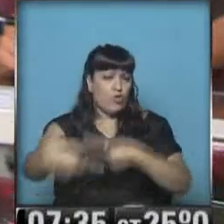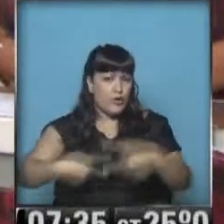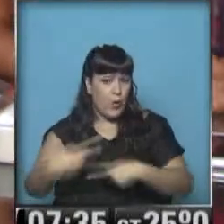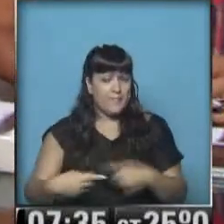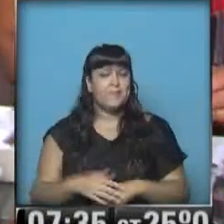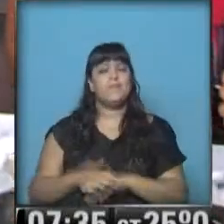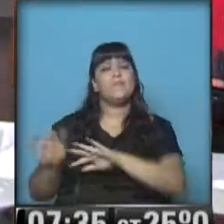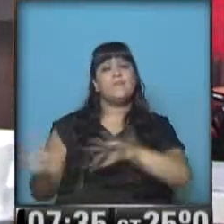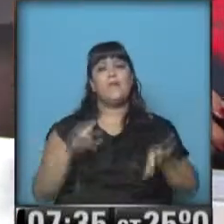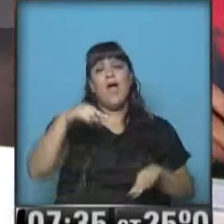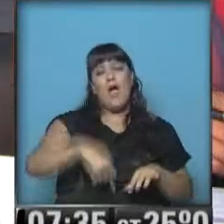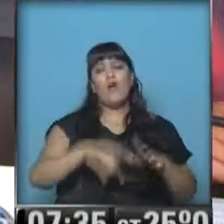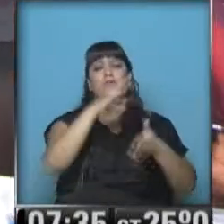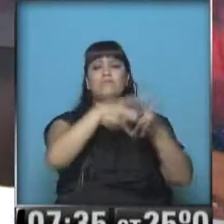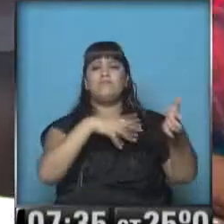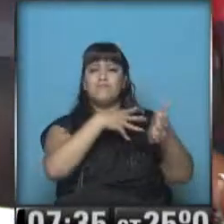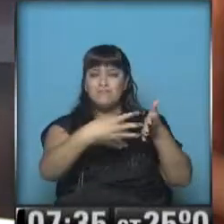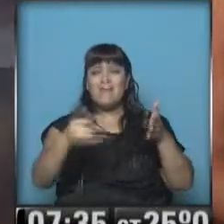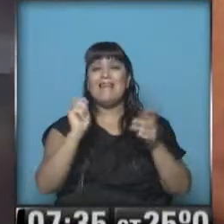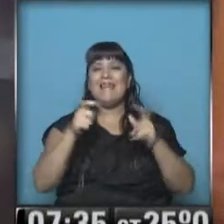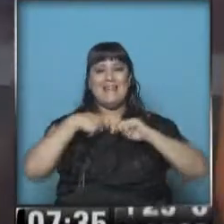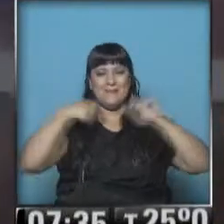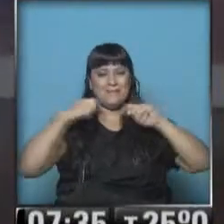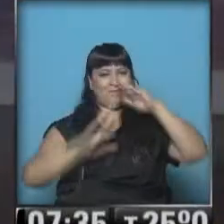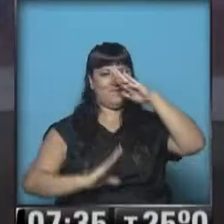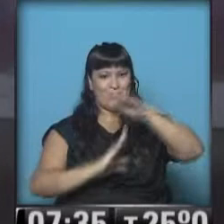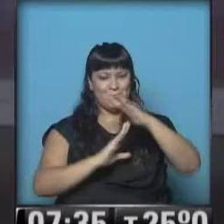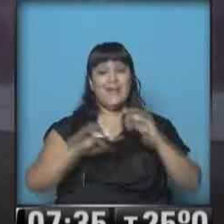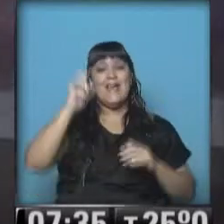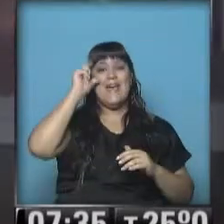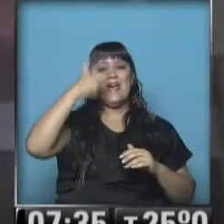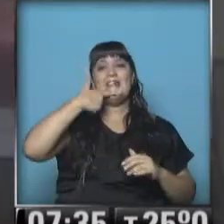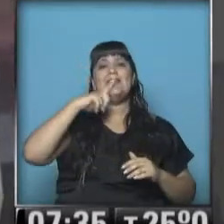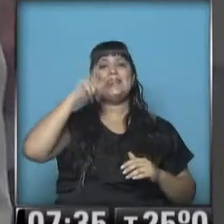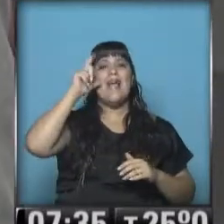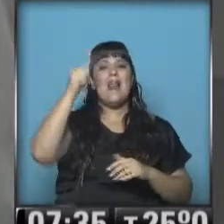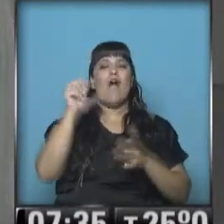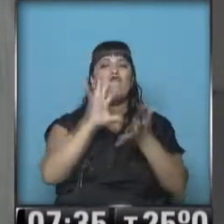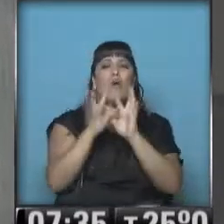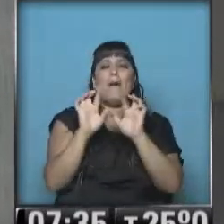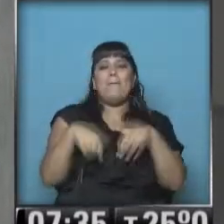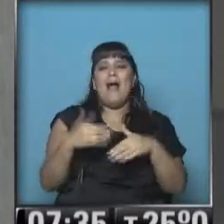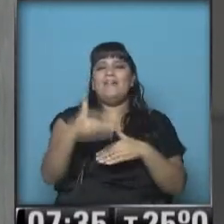Vamos a compartir ahora la agenda que ha presentado Estela De Carlotto, la agenda de abuelas de Plaza de Mayo.